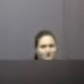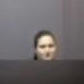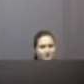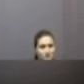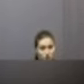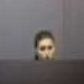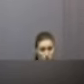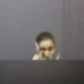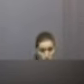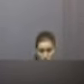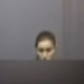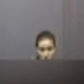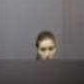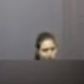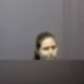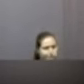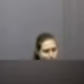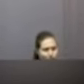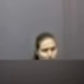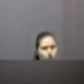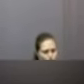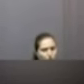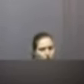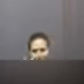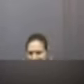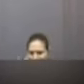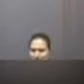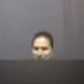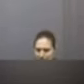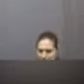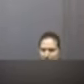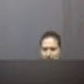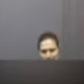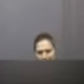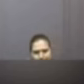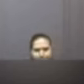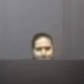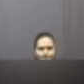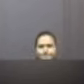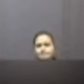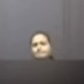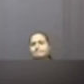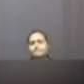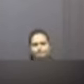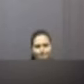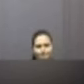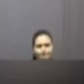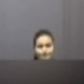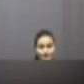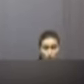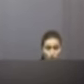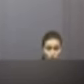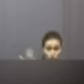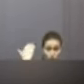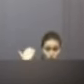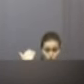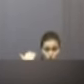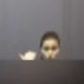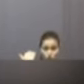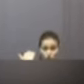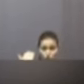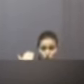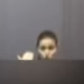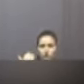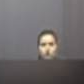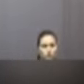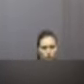fiscal que ya en el 12 había que llevarla a una modificación en el 19 también en el